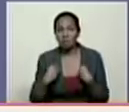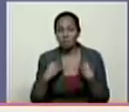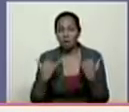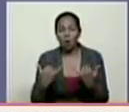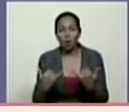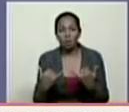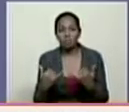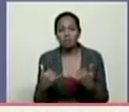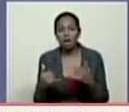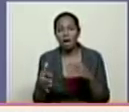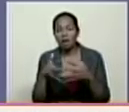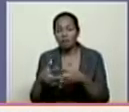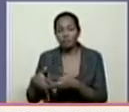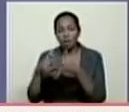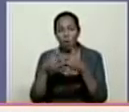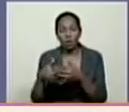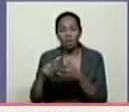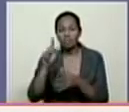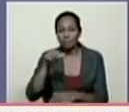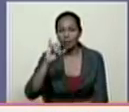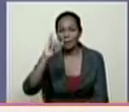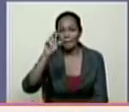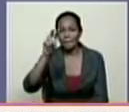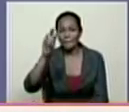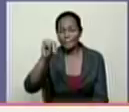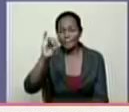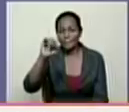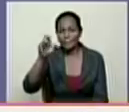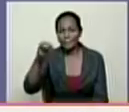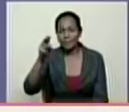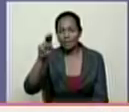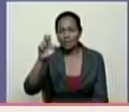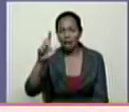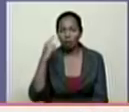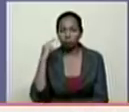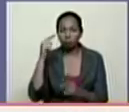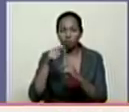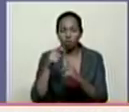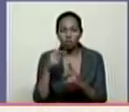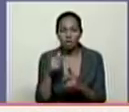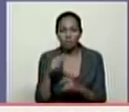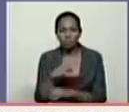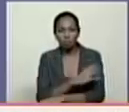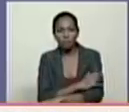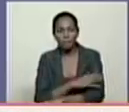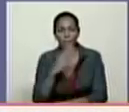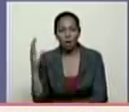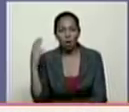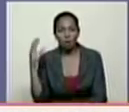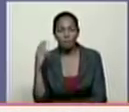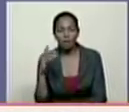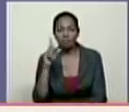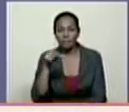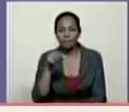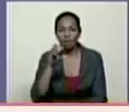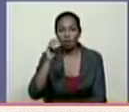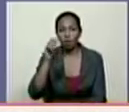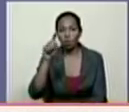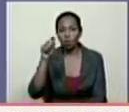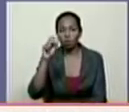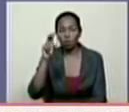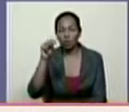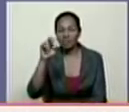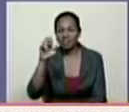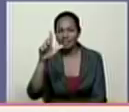Estados Unidos. También informó sobre Miguel Ángel Freitas, que tiene conexión directa con la derecha colombiana, y el ciudadano Otoniel Ramos Sánchez, que está